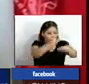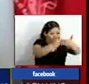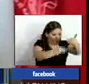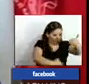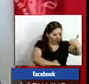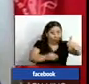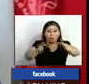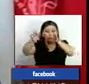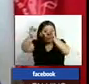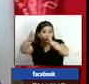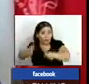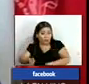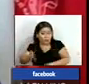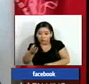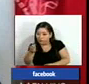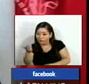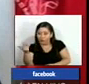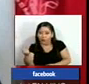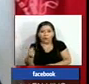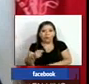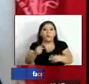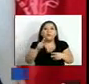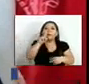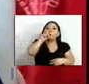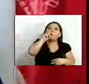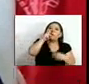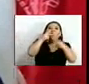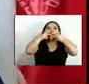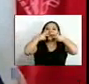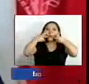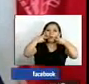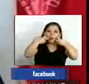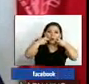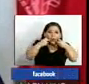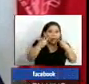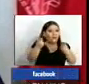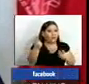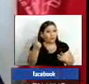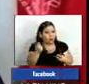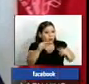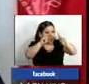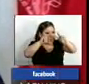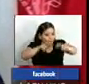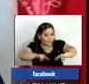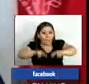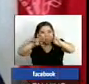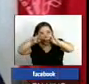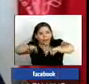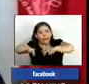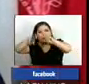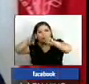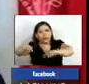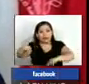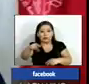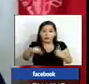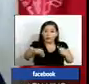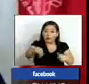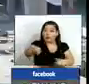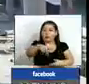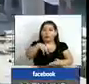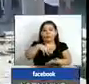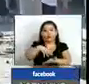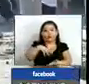oficiales, que las pruebas no se están siendo realizadas de manera representativa de acuerdo a la población del